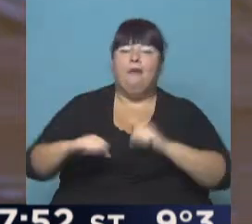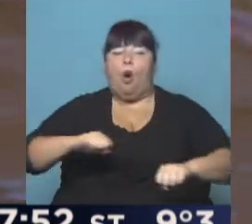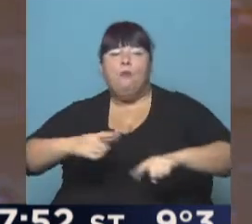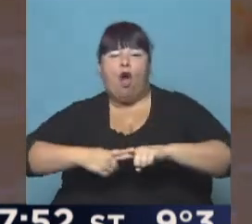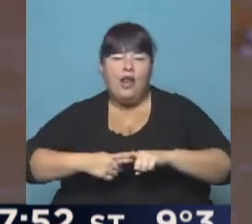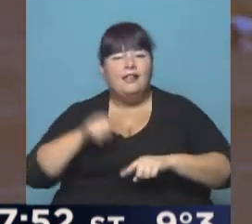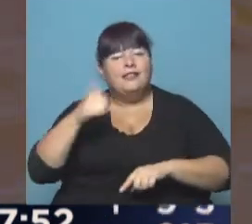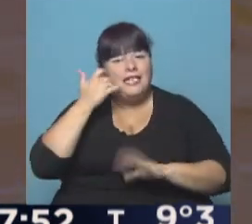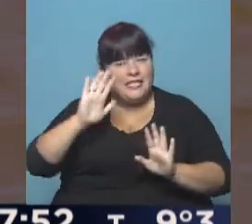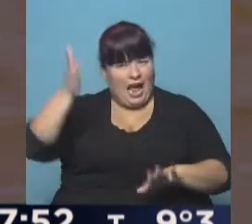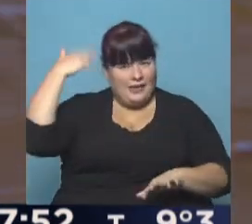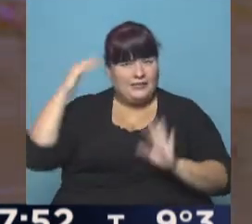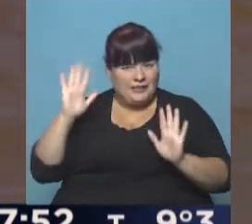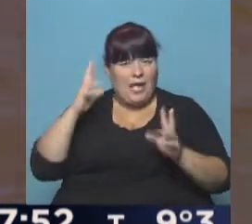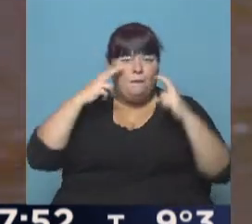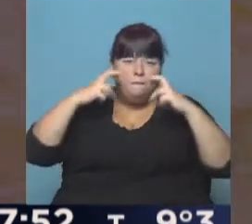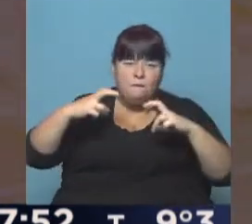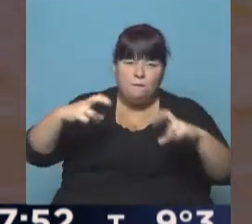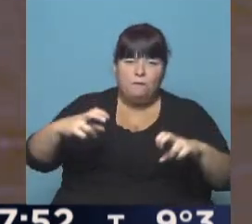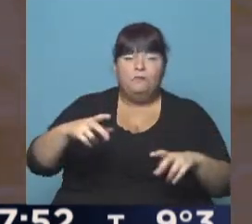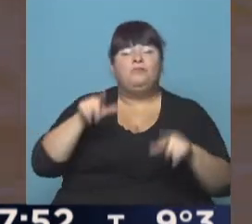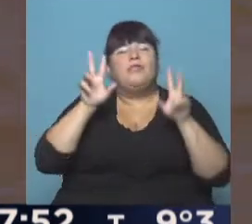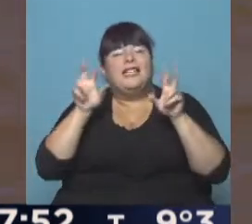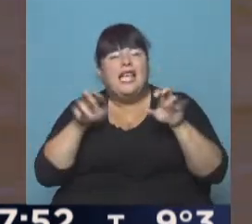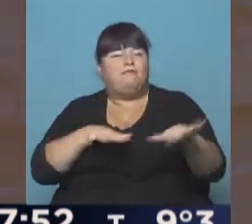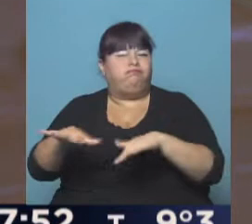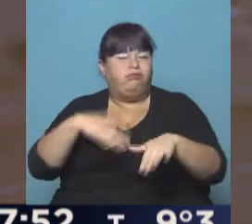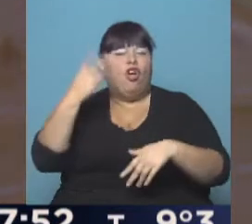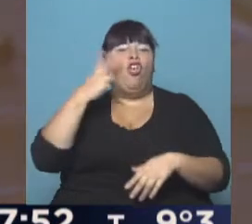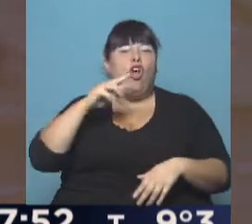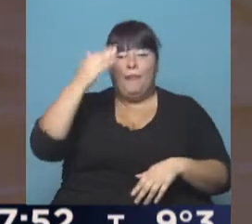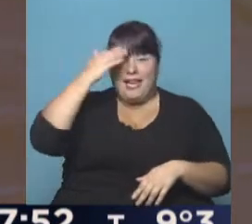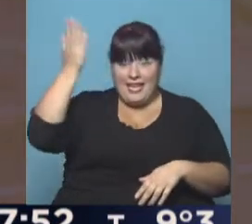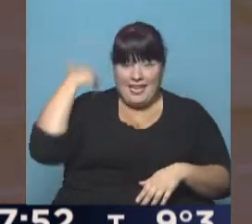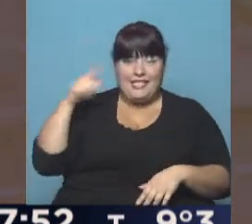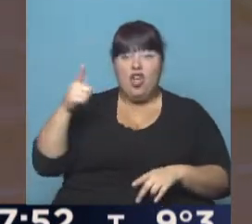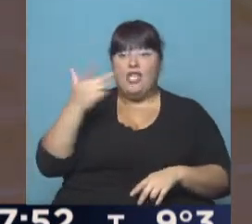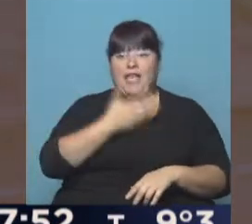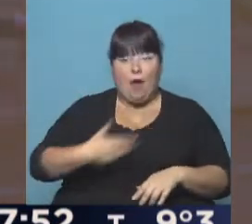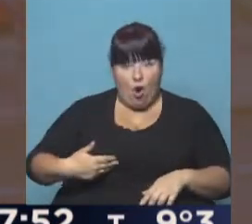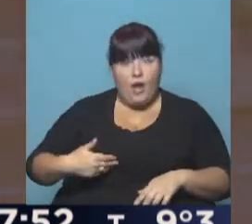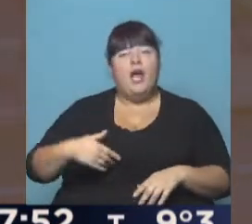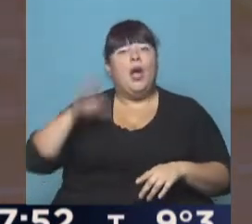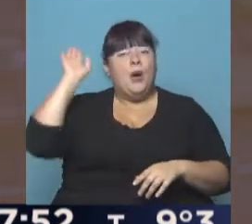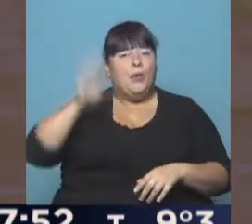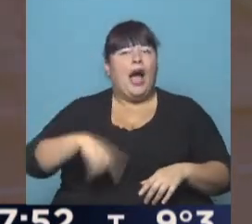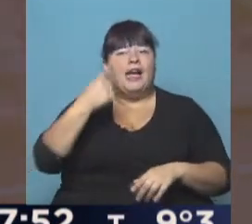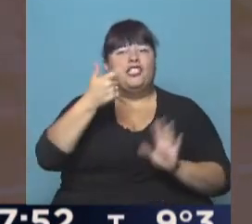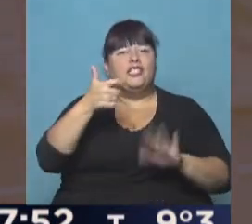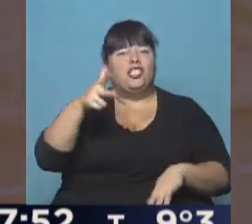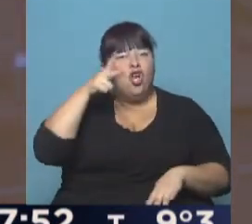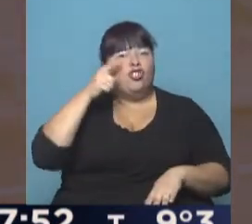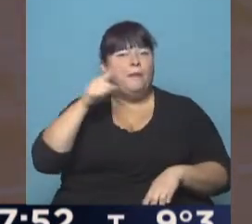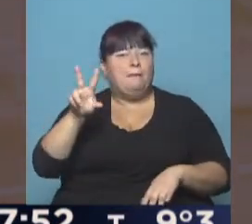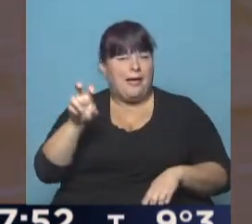tema que esto ya se venía haciendo esta revisión que es un tema dinámico que en 2015 cuando ellos no gobernaban se dieron de baja 168